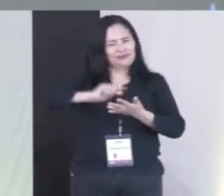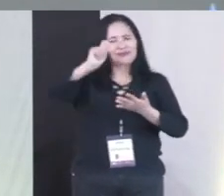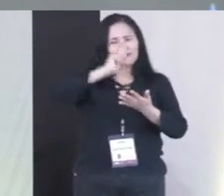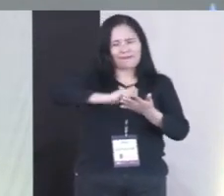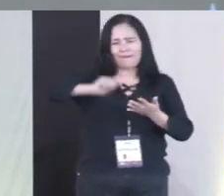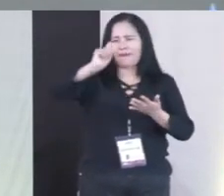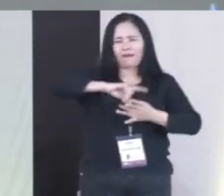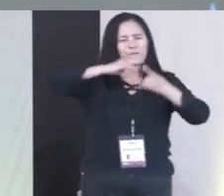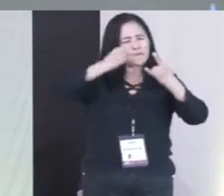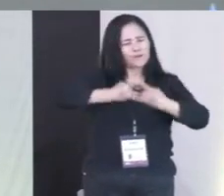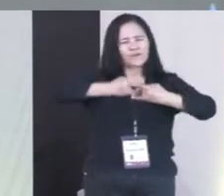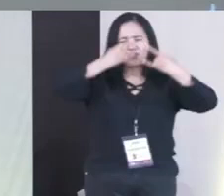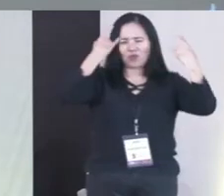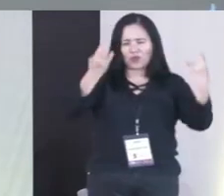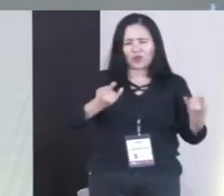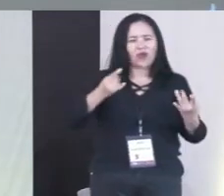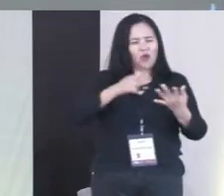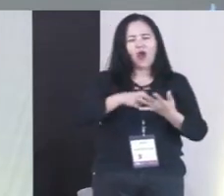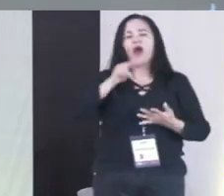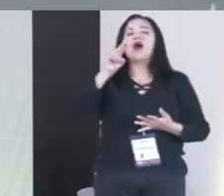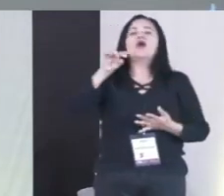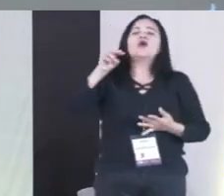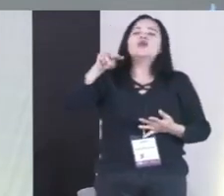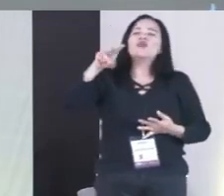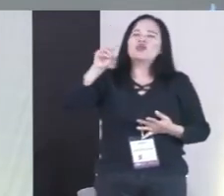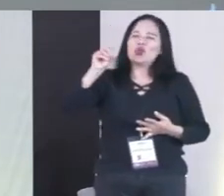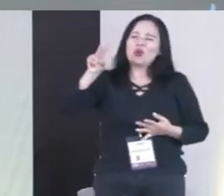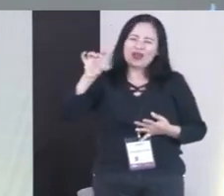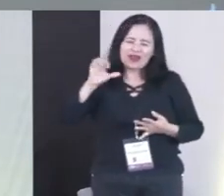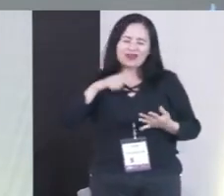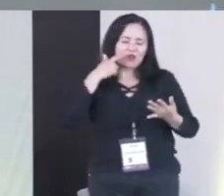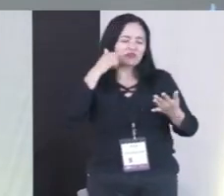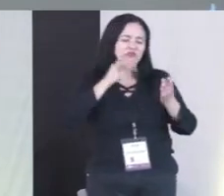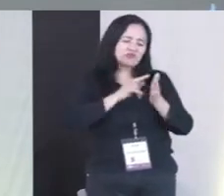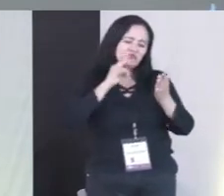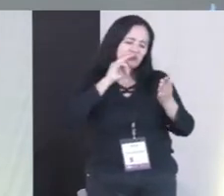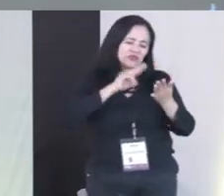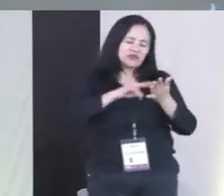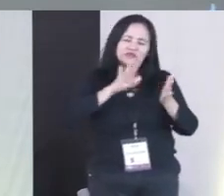gran novela, ¿no? Es decir, yo siempre estuve convencido de que Pedro,